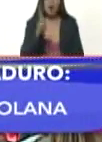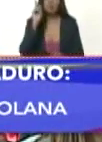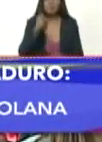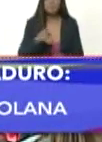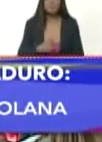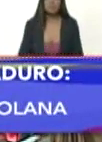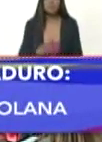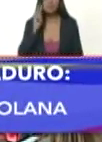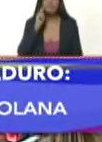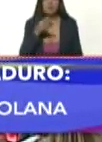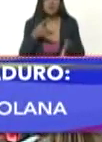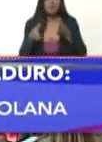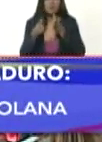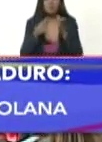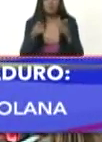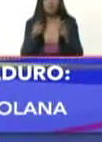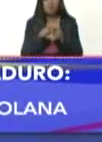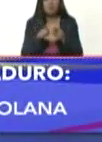Ver el camino